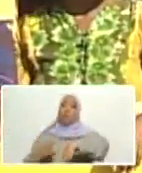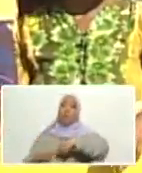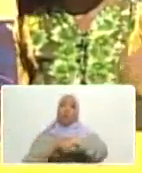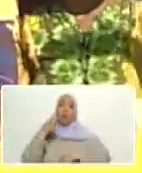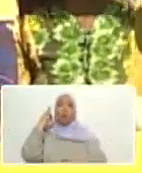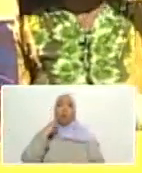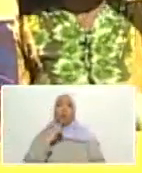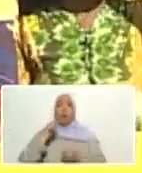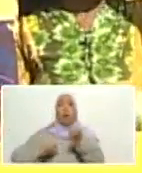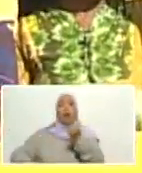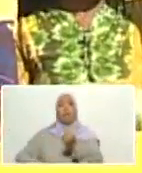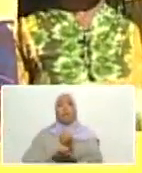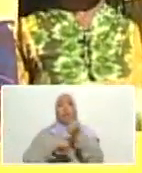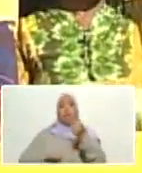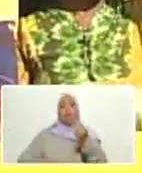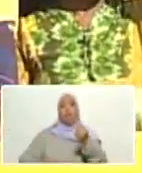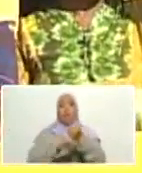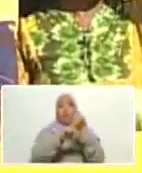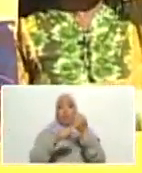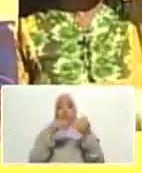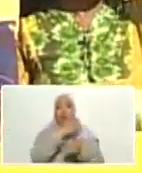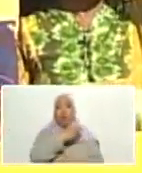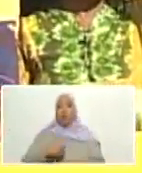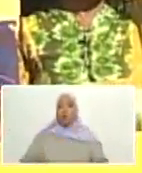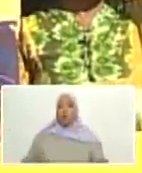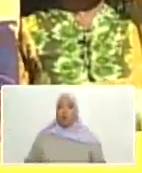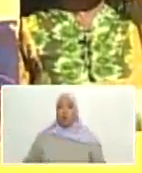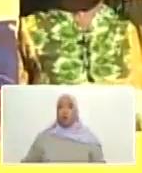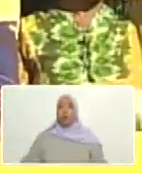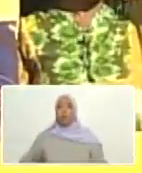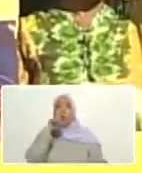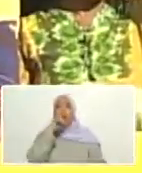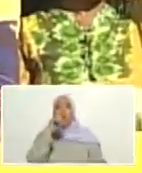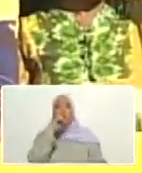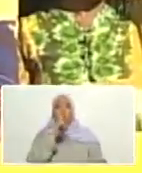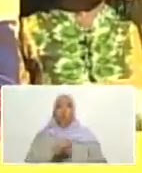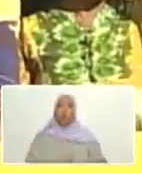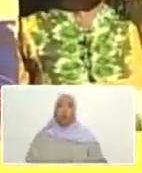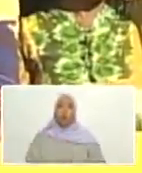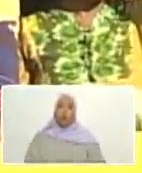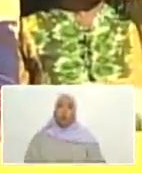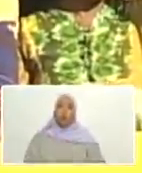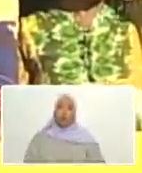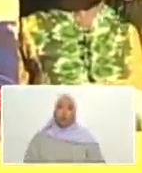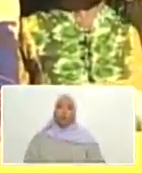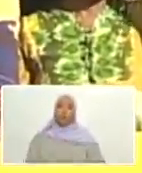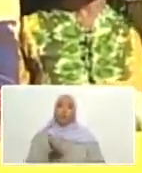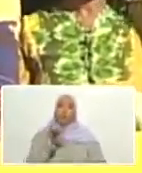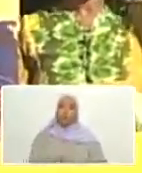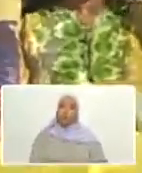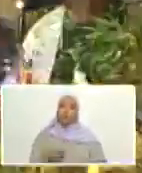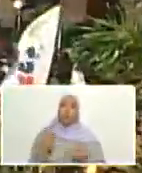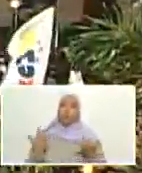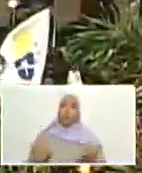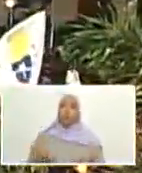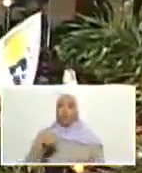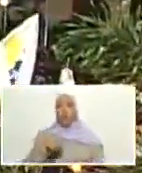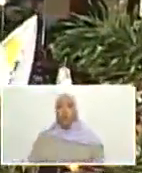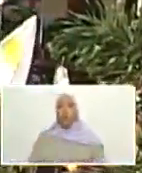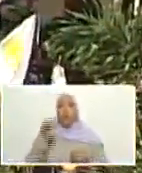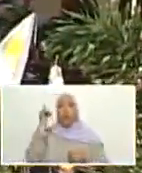y en apoyo irrestricto al presidente constitucional Nicolás Maduro. Así es, Graya también manifestaba que hoy se